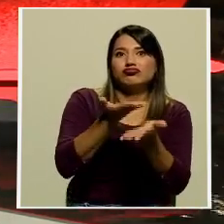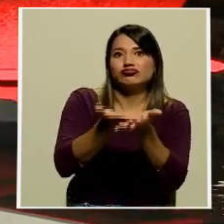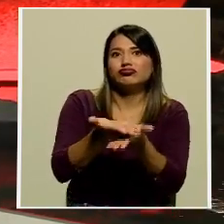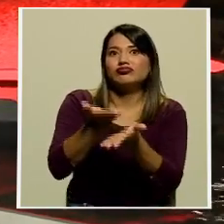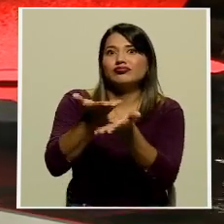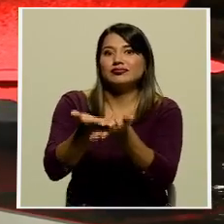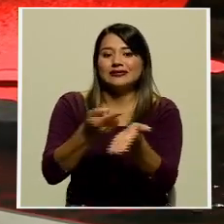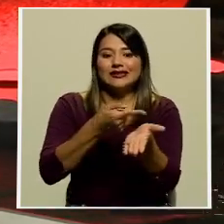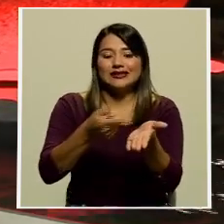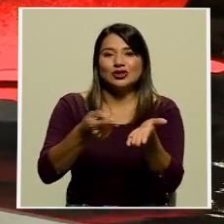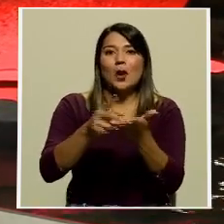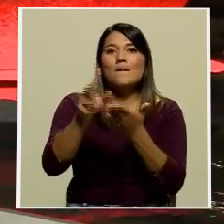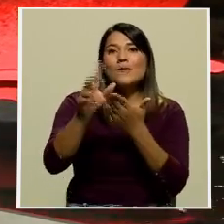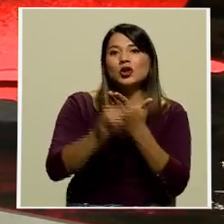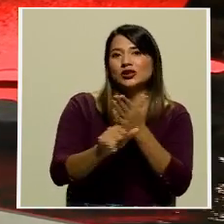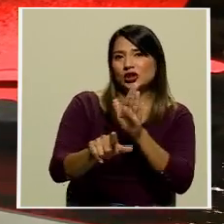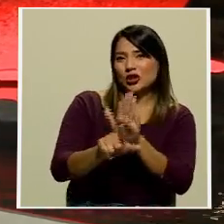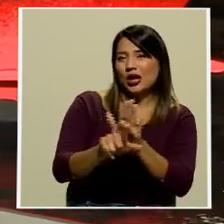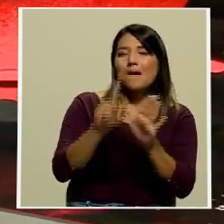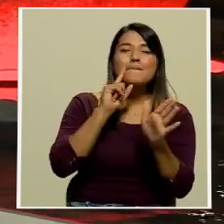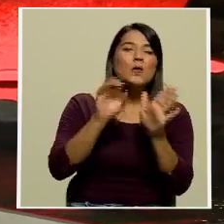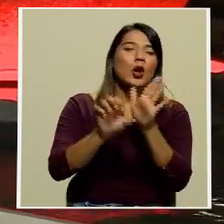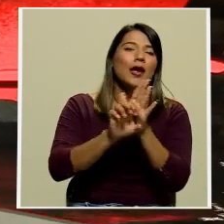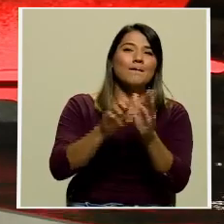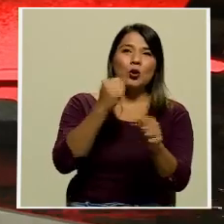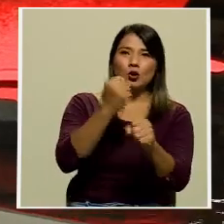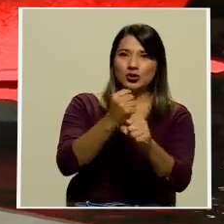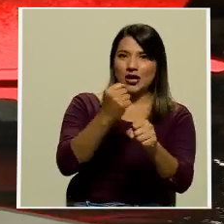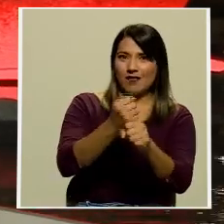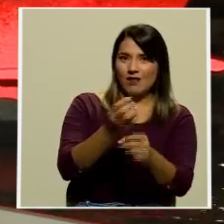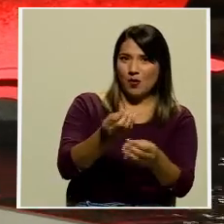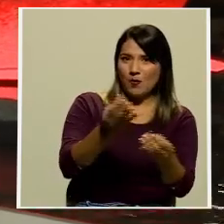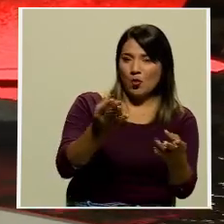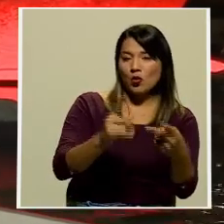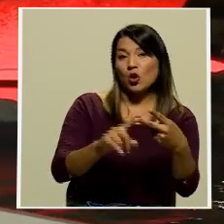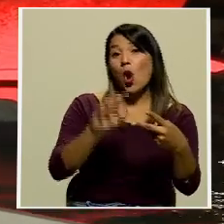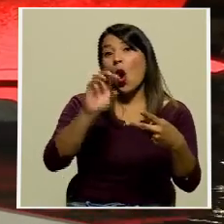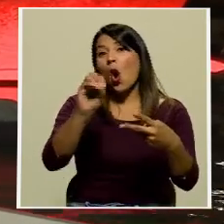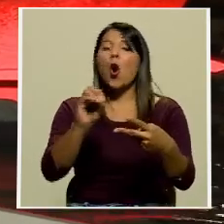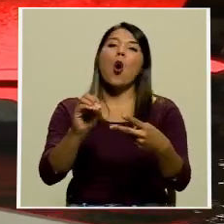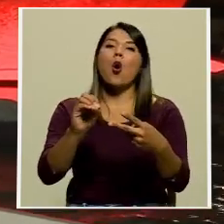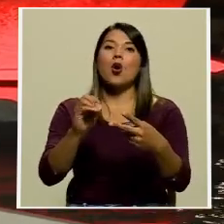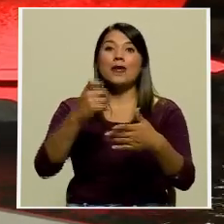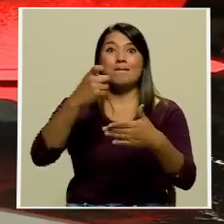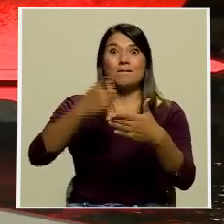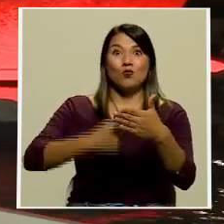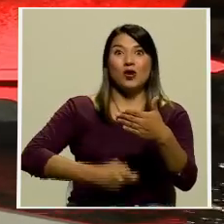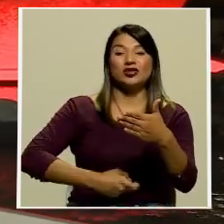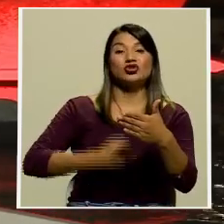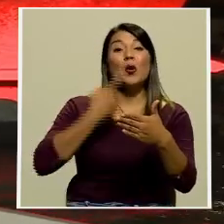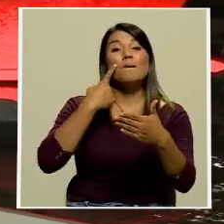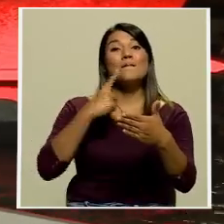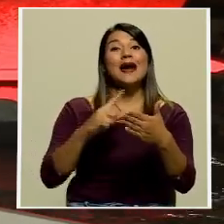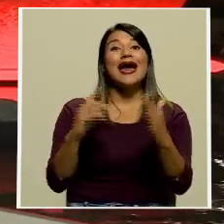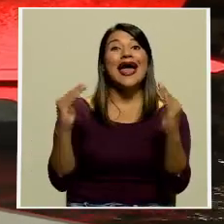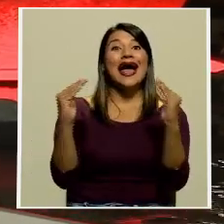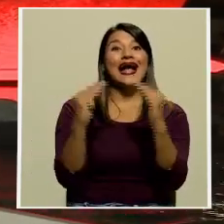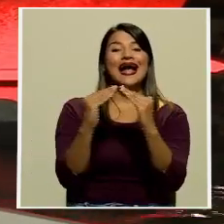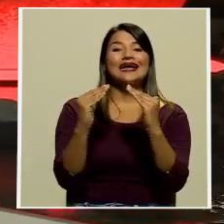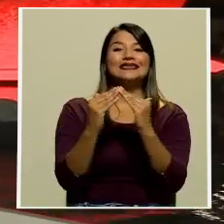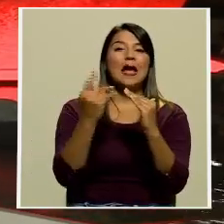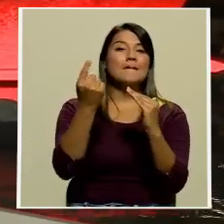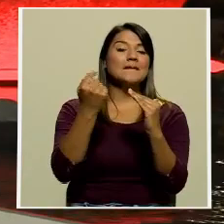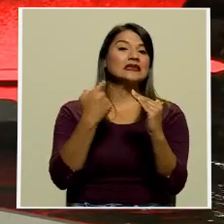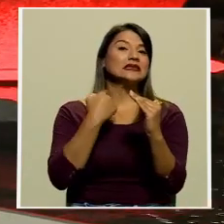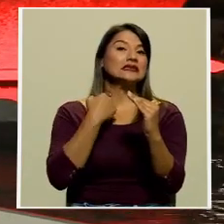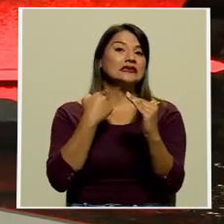proyectos de ley como el de empleo público, la propuesta también del impuesto a casas de lujo y otros que están ya tratándose